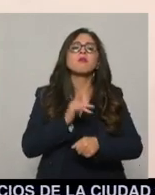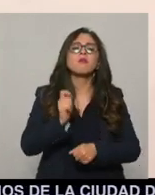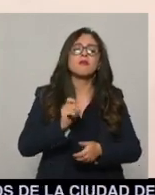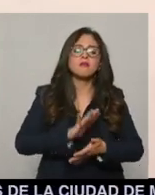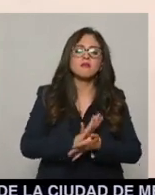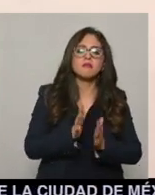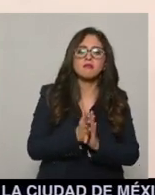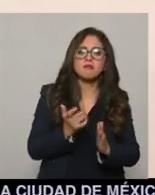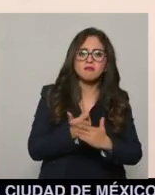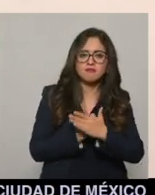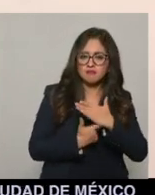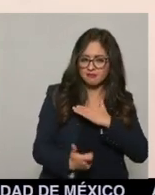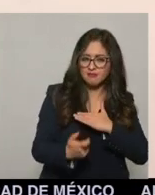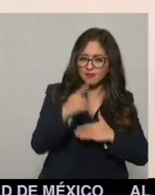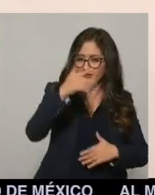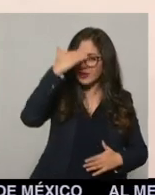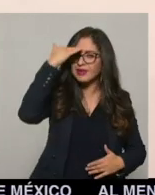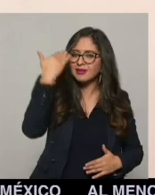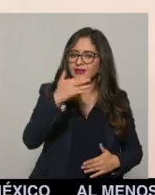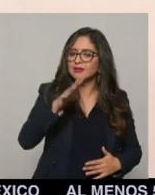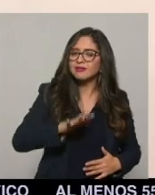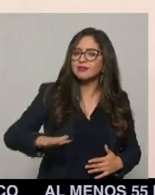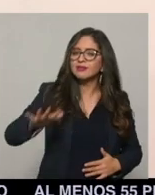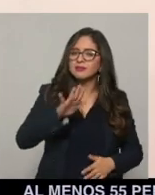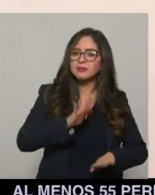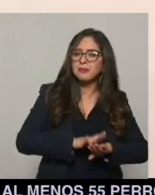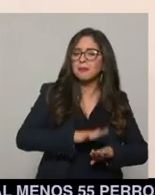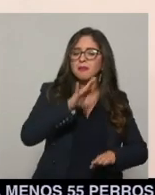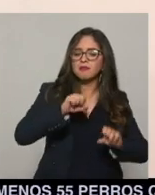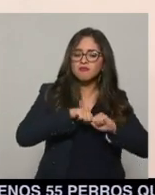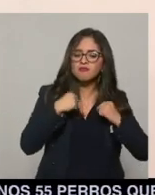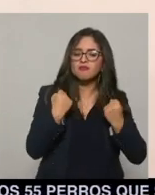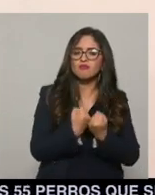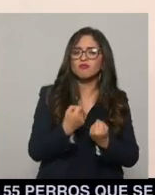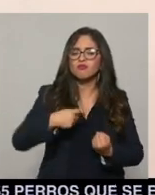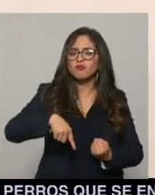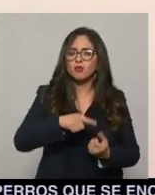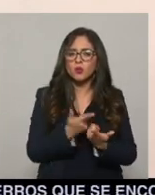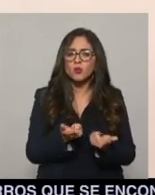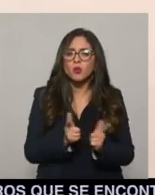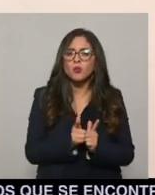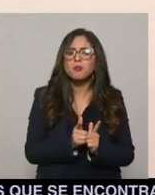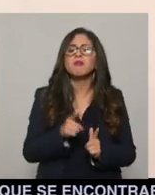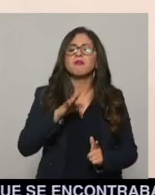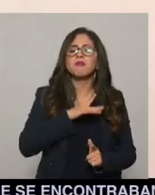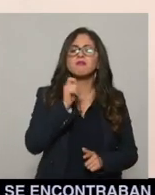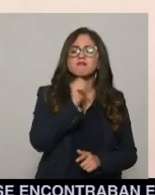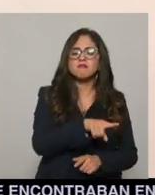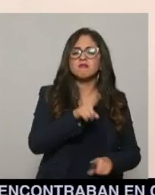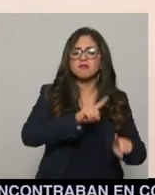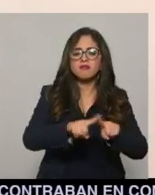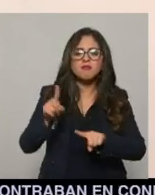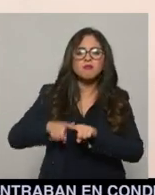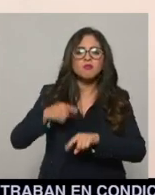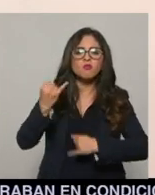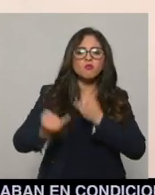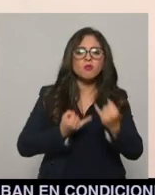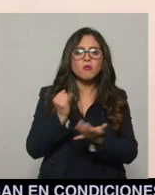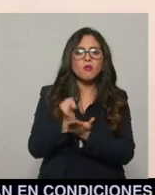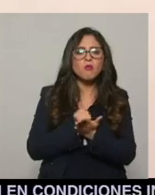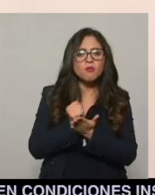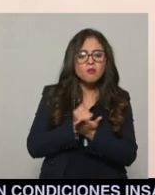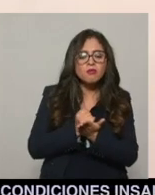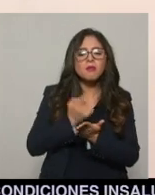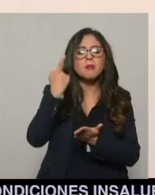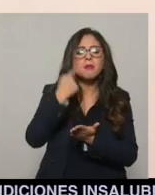bien sabido que en estados donde hay una amplia presencia del crimen organizado, están muy ligadas estas actividades, precisamente en esos